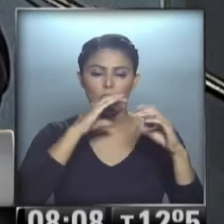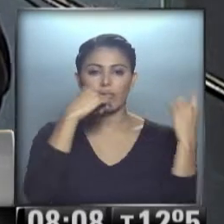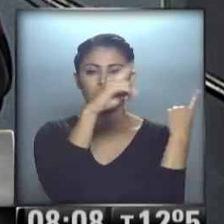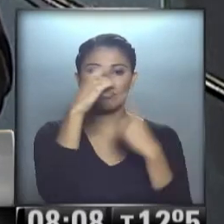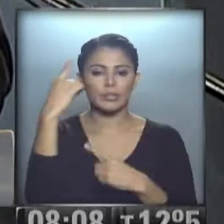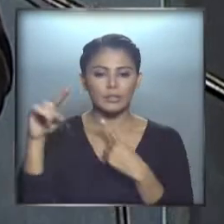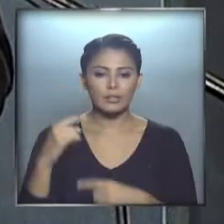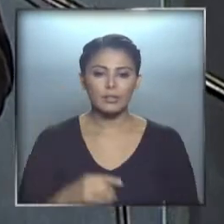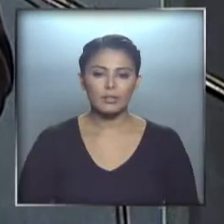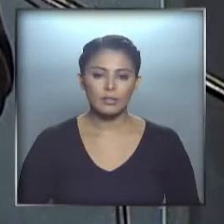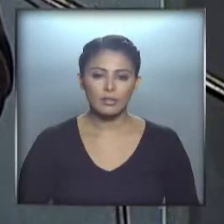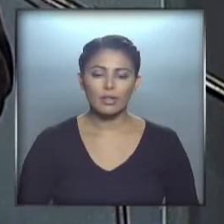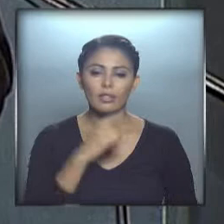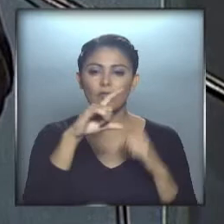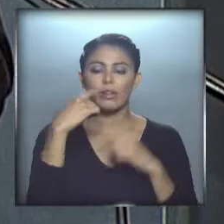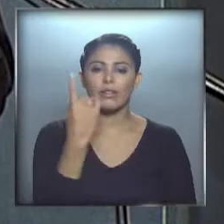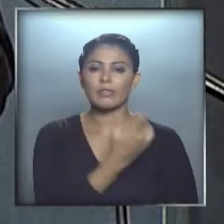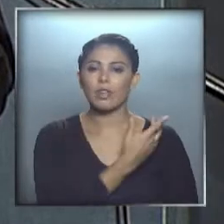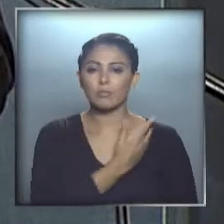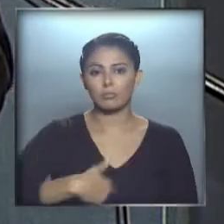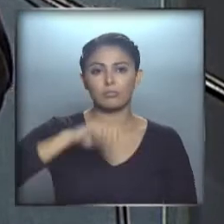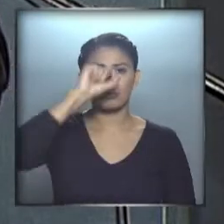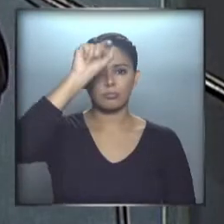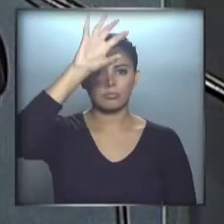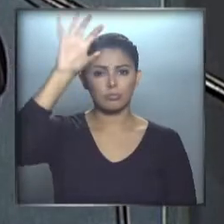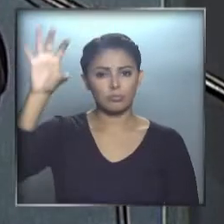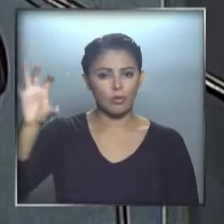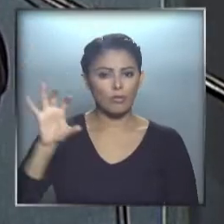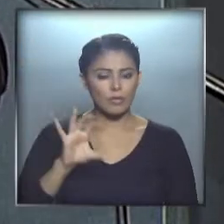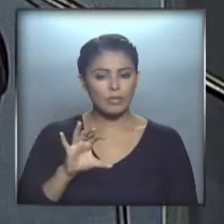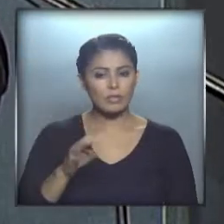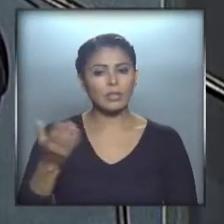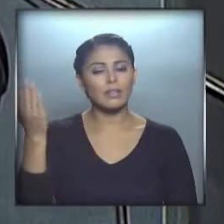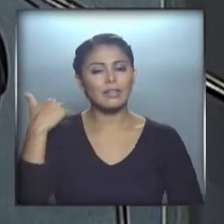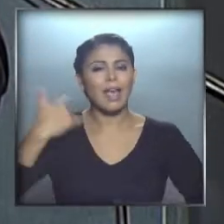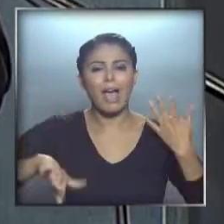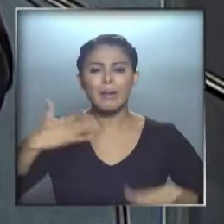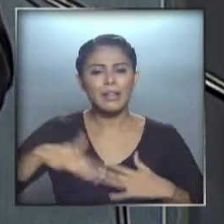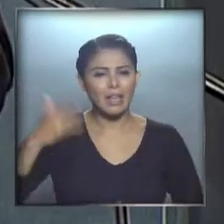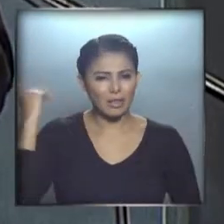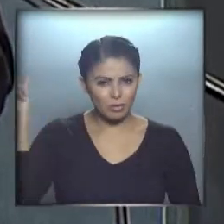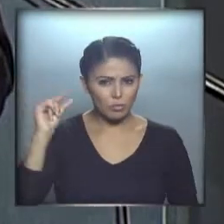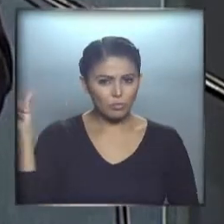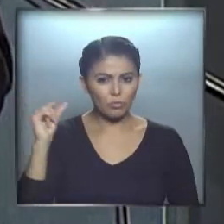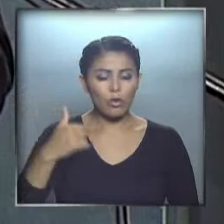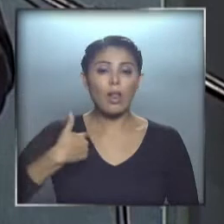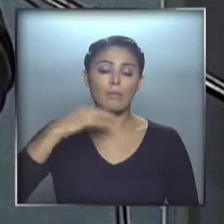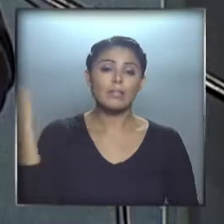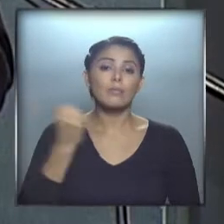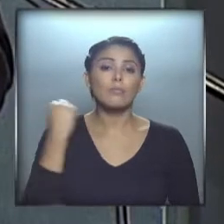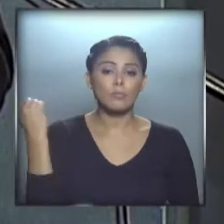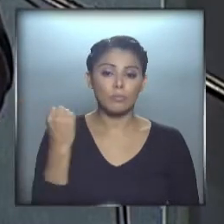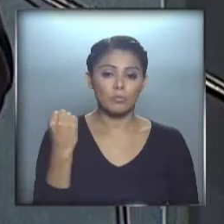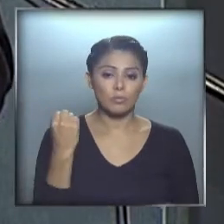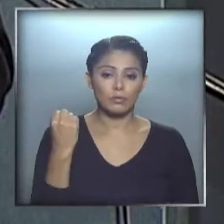distintas autoridades gubernamentales de las provincias que han padecido una emergencia reciente. La más significativa